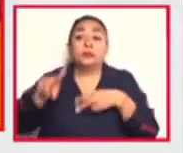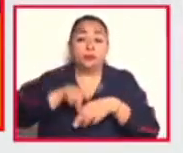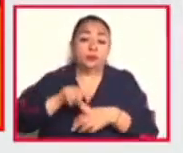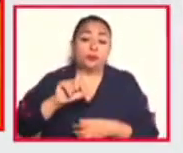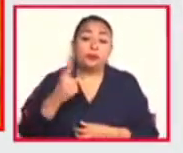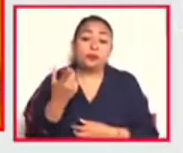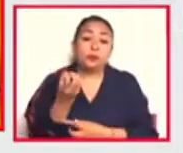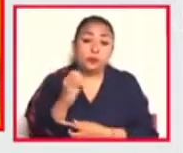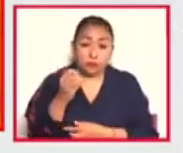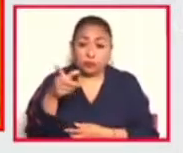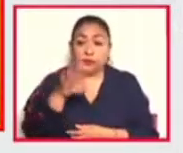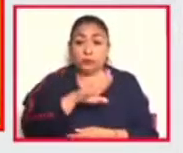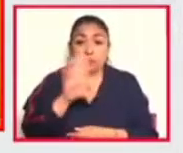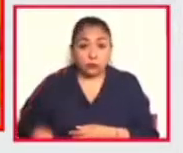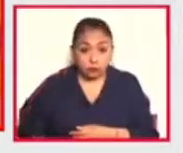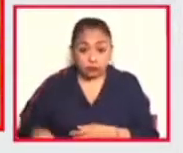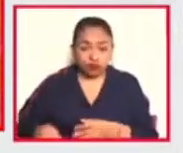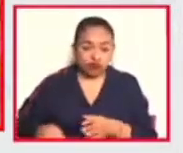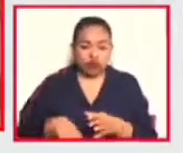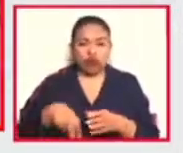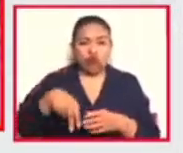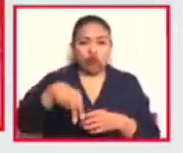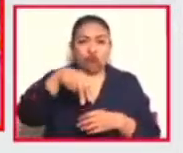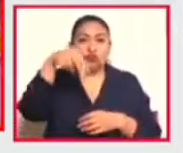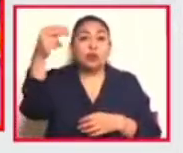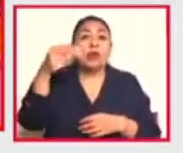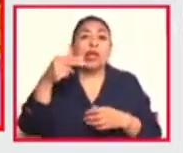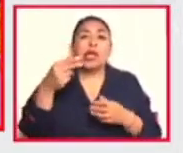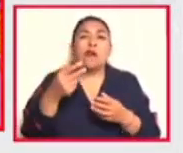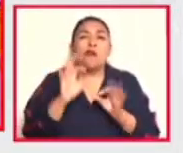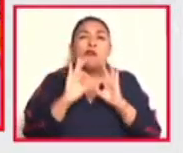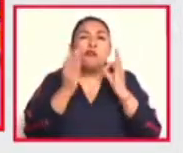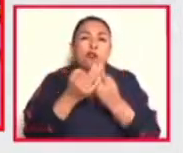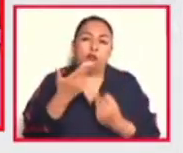cuando los difuntos salen del inframundo en forma de huehuentones.